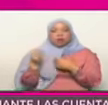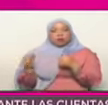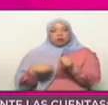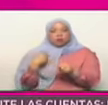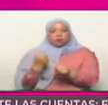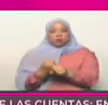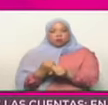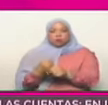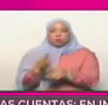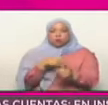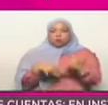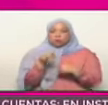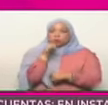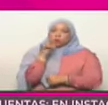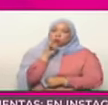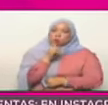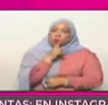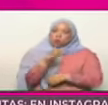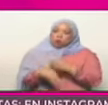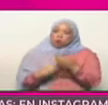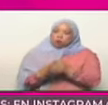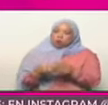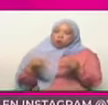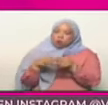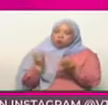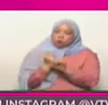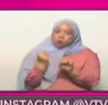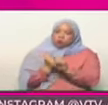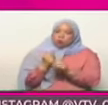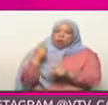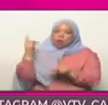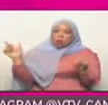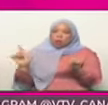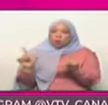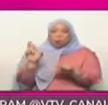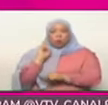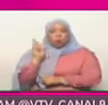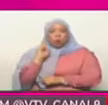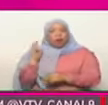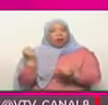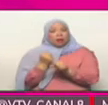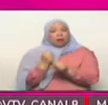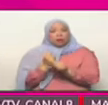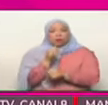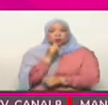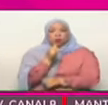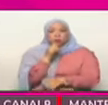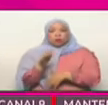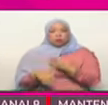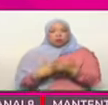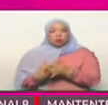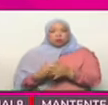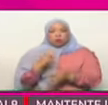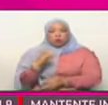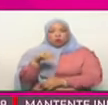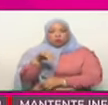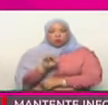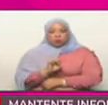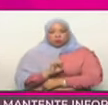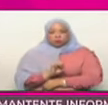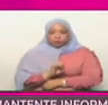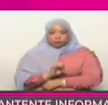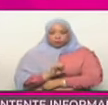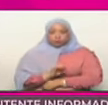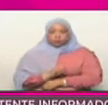que destruyó los nodos y todos los equipos de transmisión y todos los equipos del Consejo Nacional Electoral